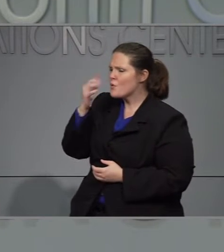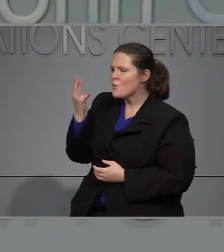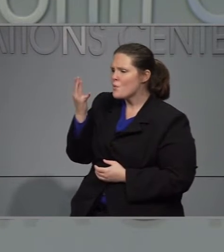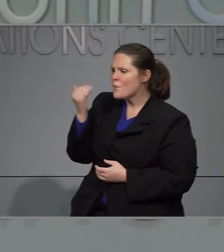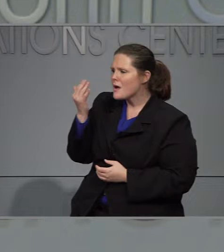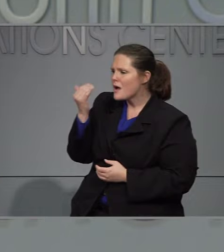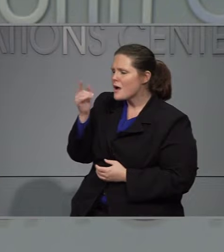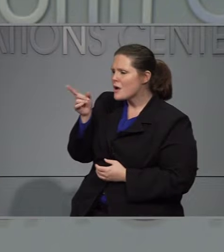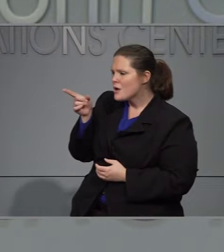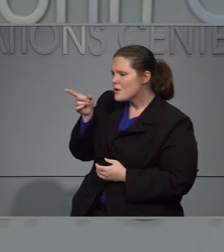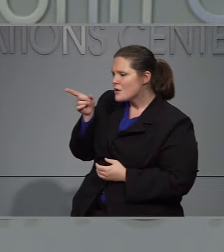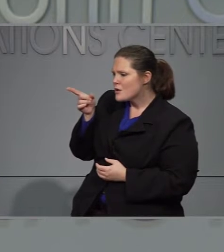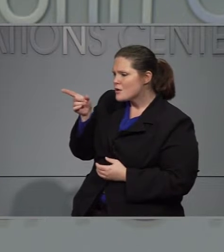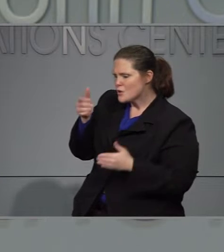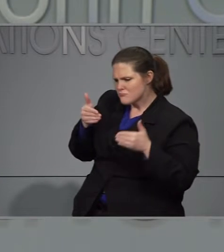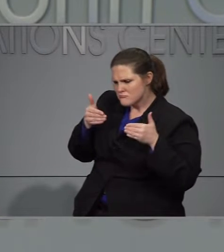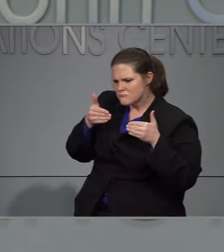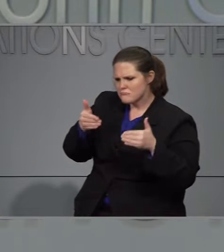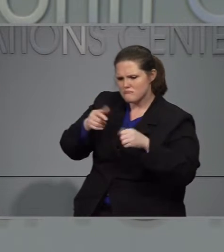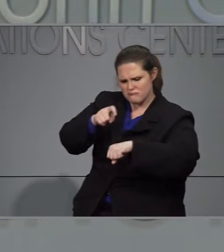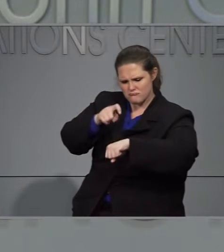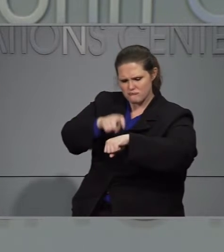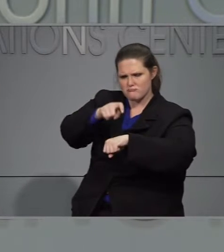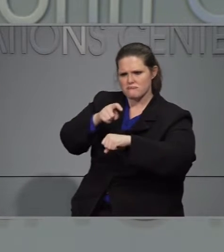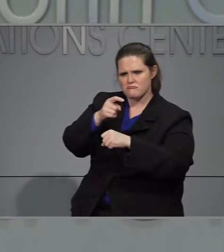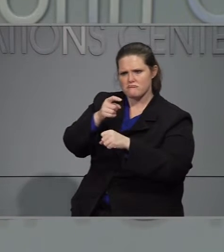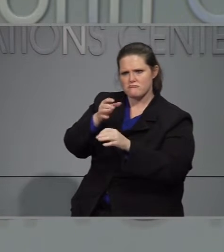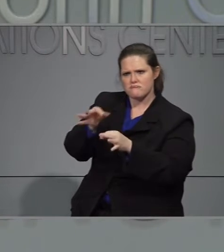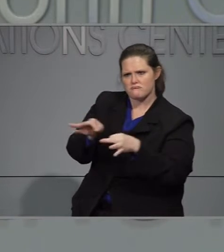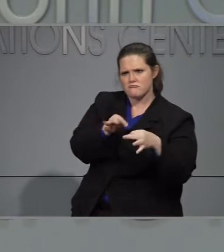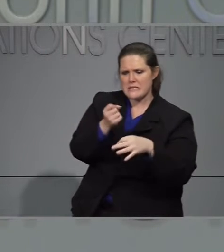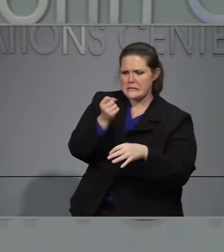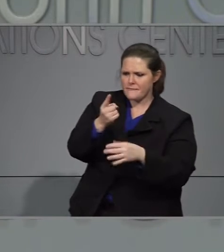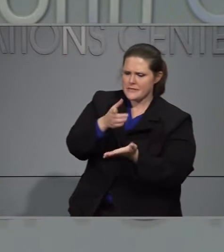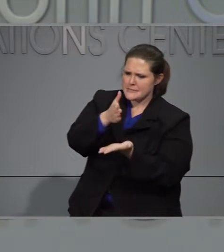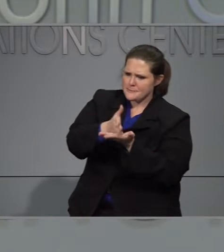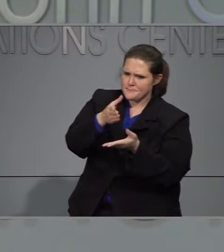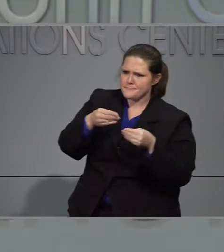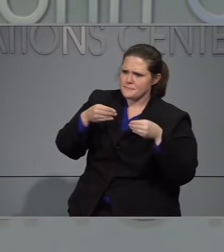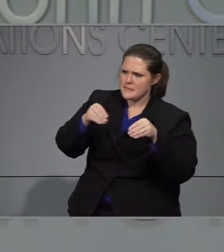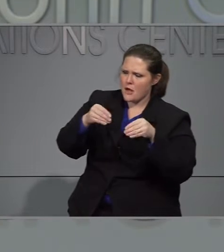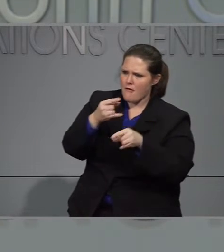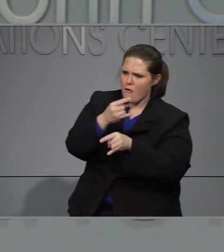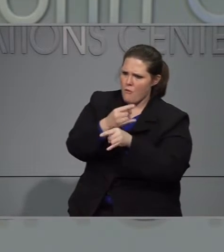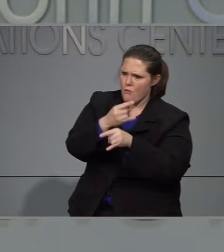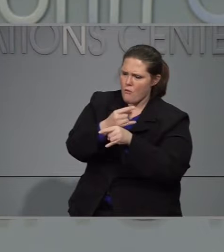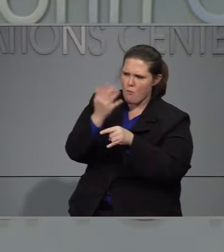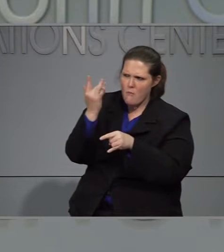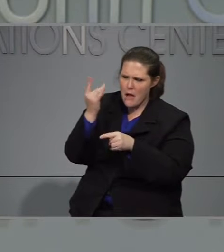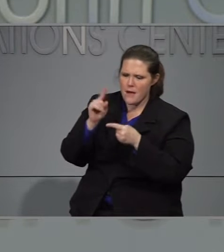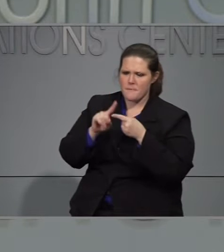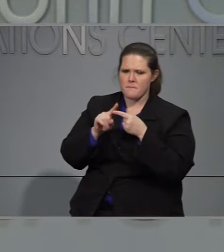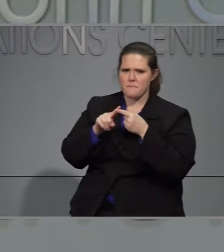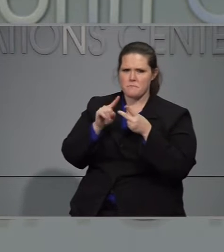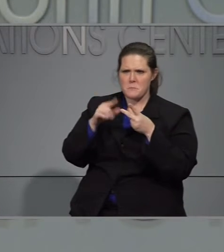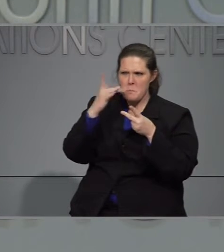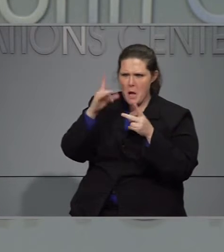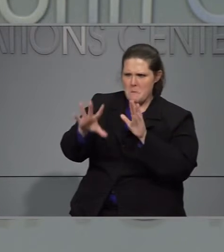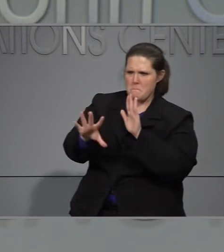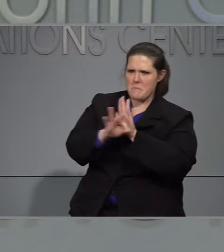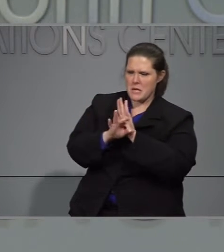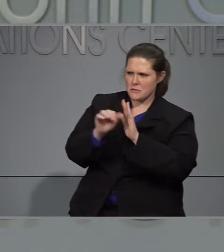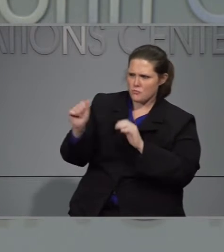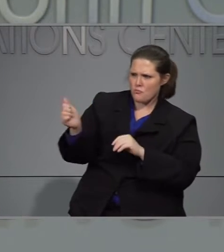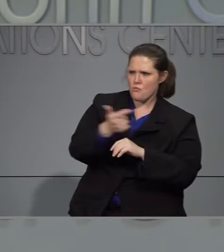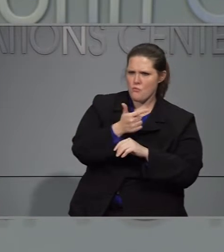iniciar este toque de queda respecto al alcohol ahora? ¿Y por qué usted escogió la hora de 11 p.m.? Y si usted está viendo algo